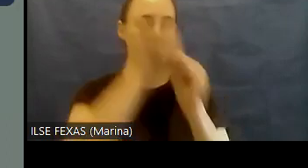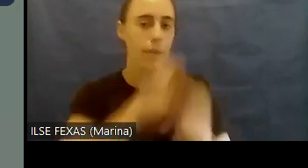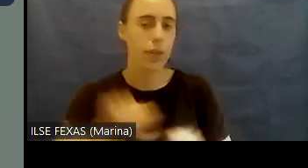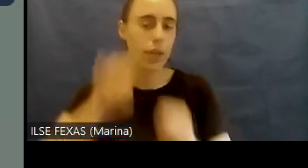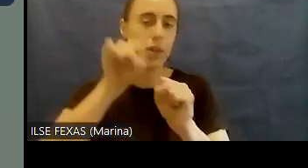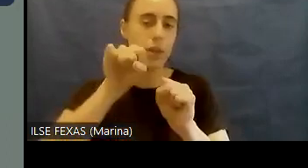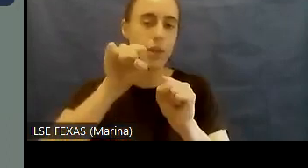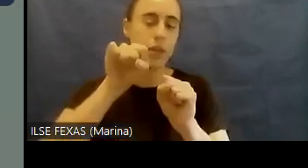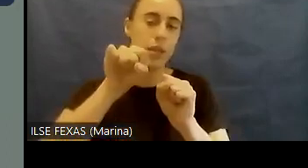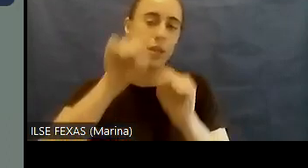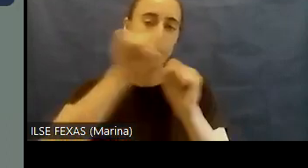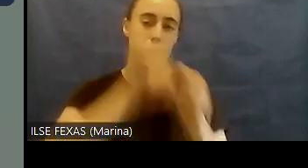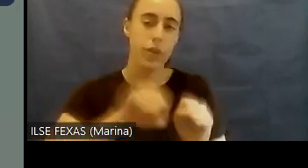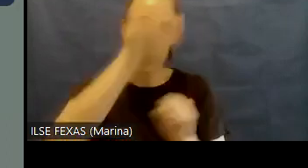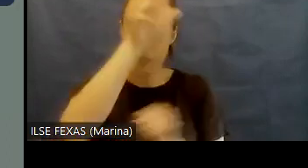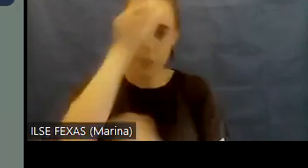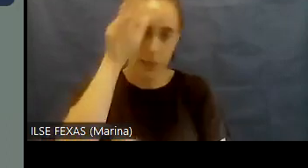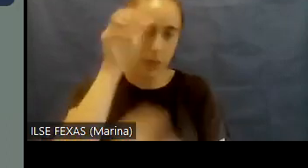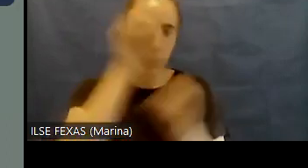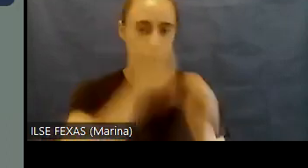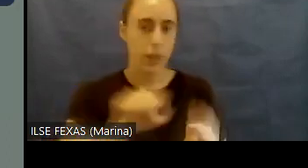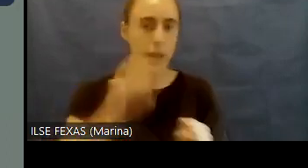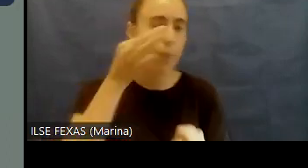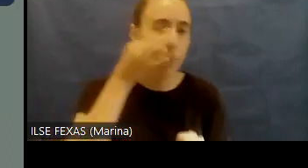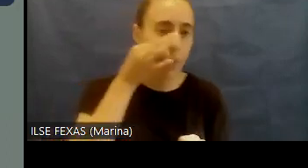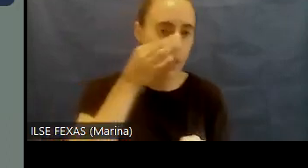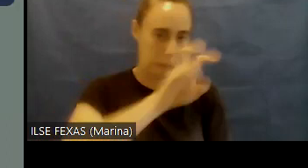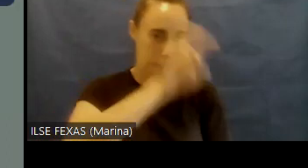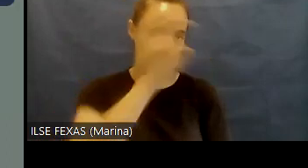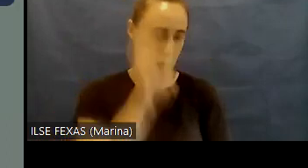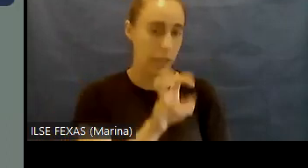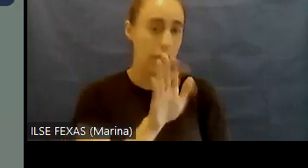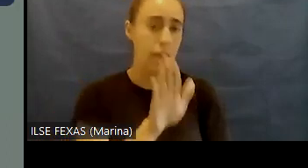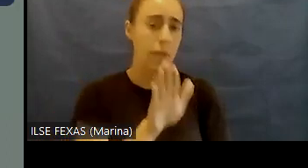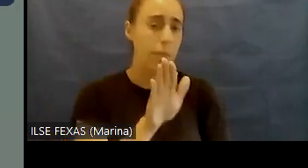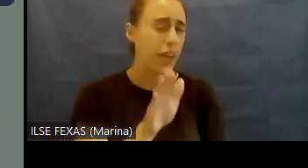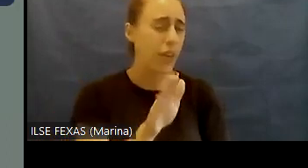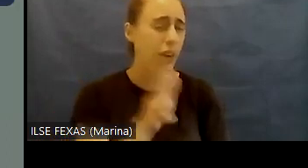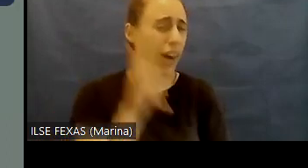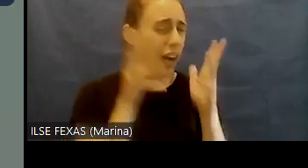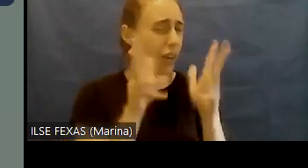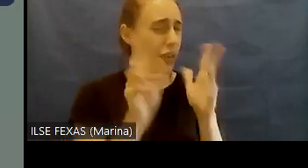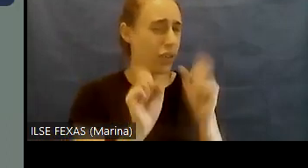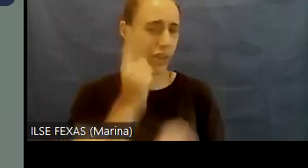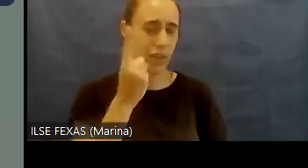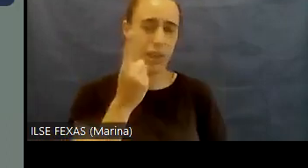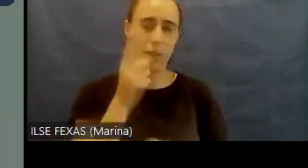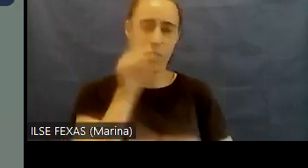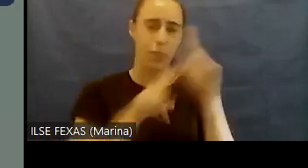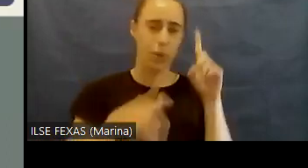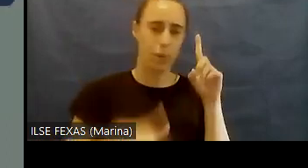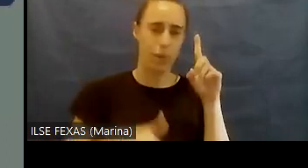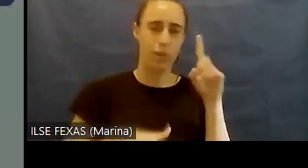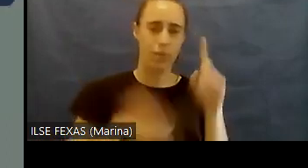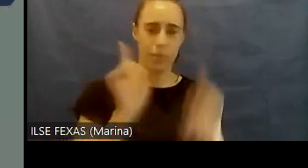de verano, protección de la piel y demás, pero quizás no sería el más indicado a nivel de patología digestiva.